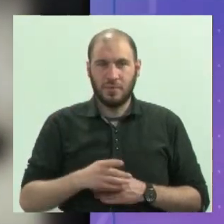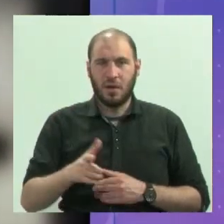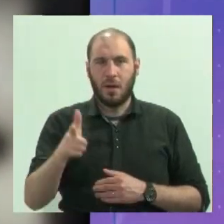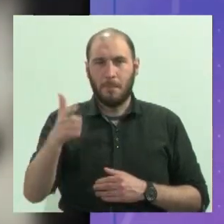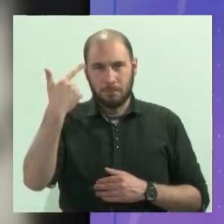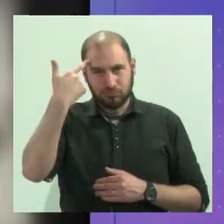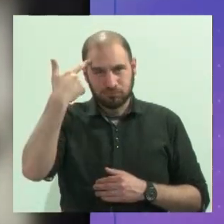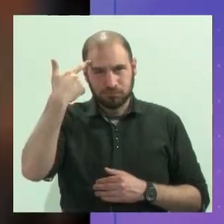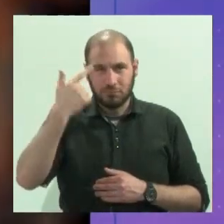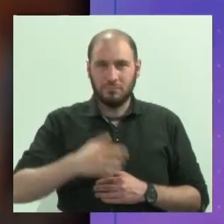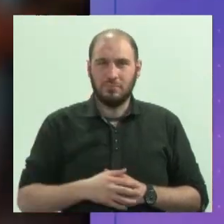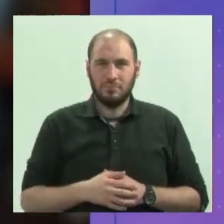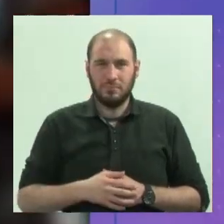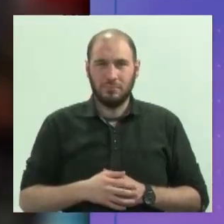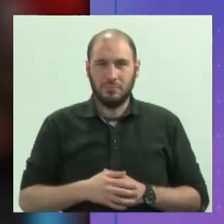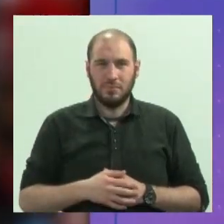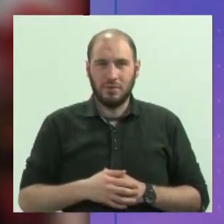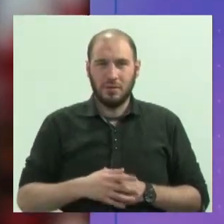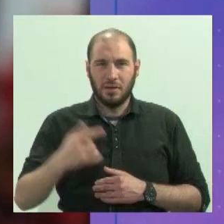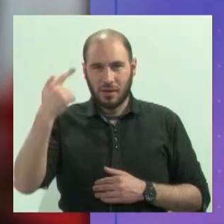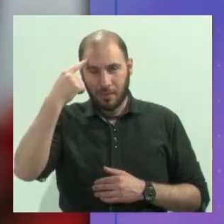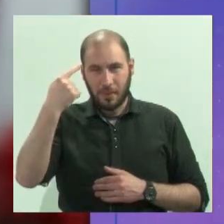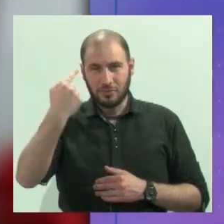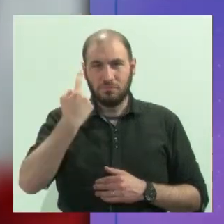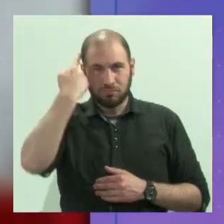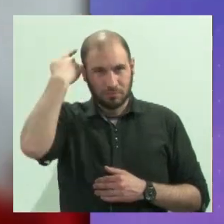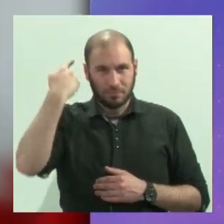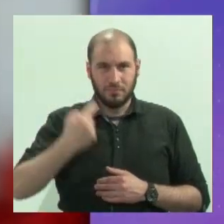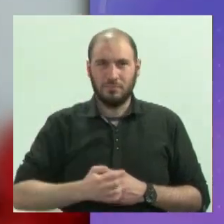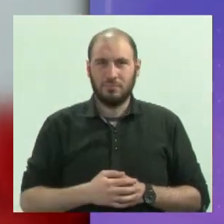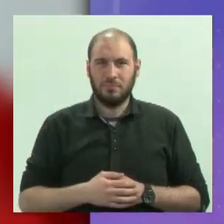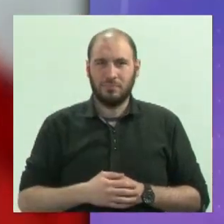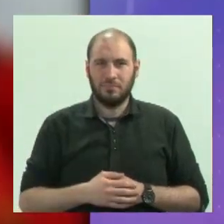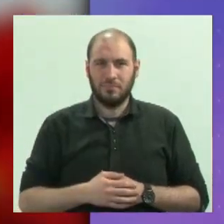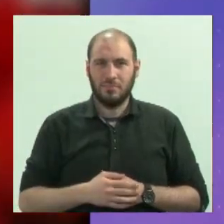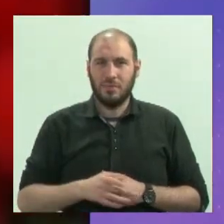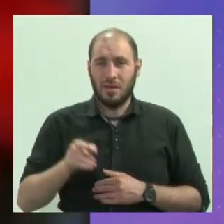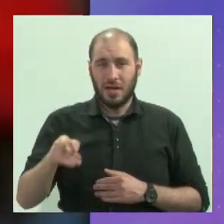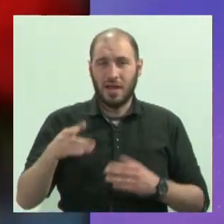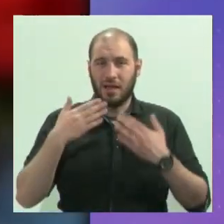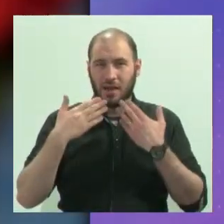apuntaron a la cabeza y le atravesaron el sombrero. Él,